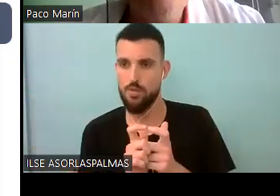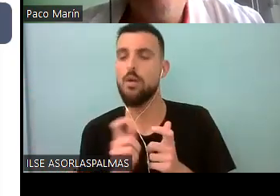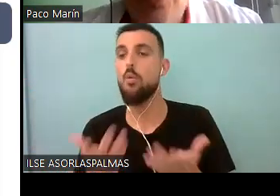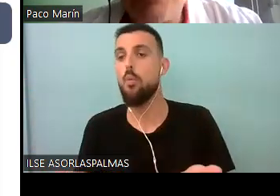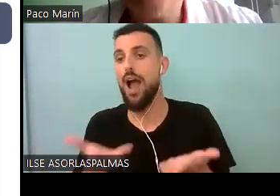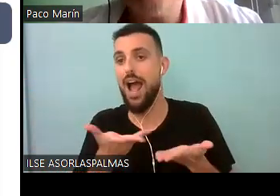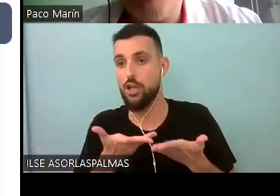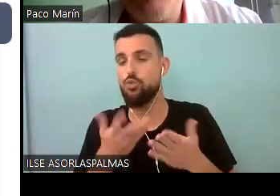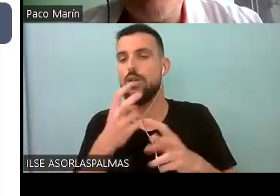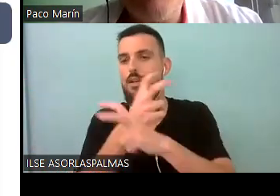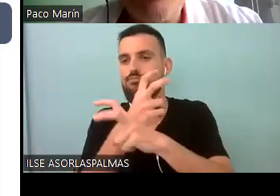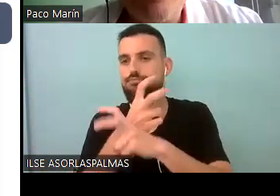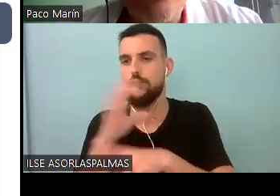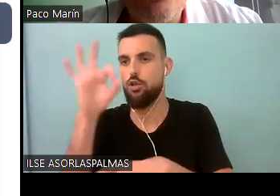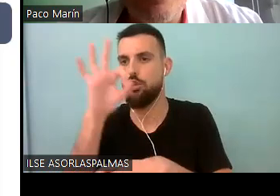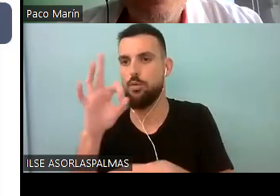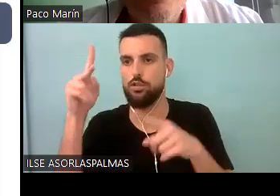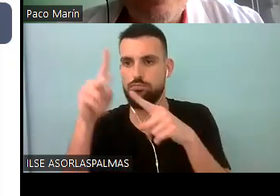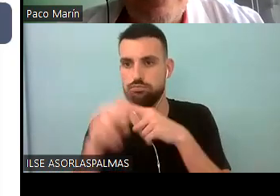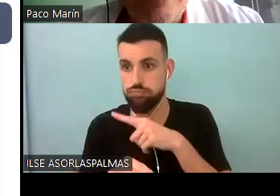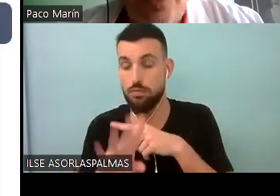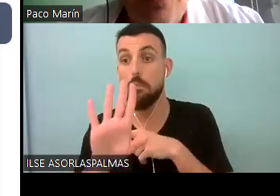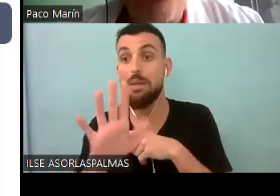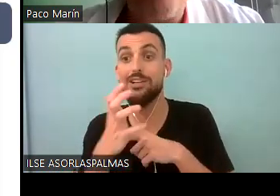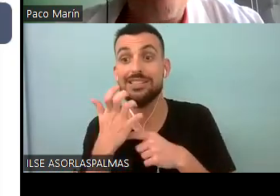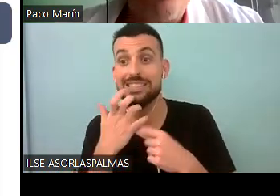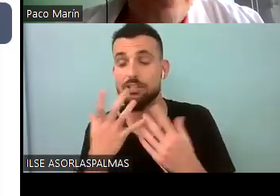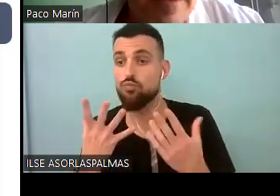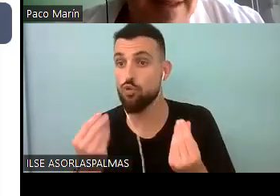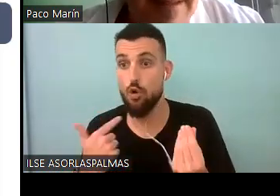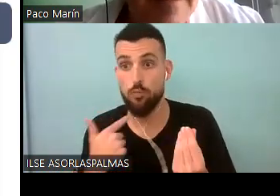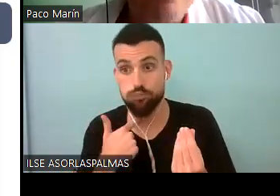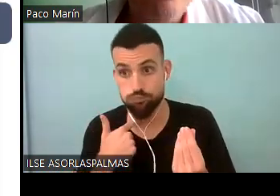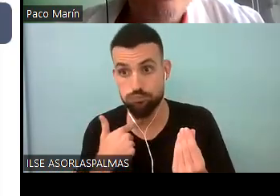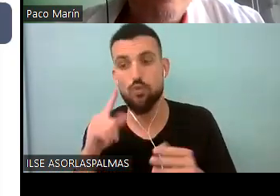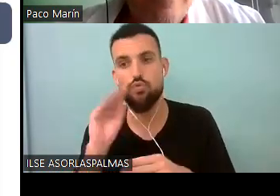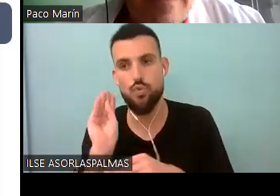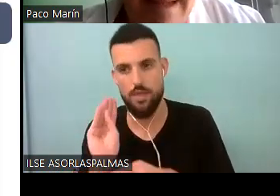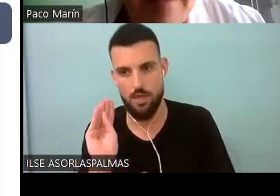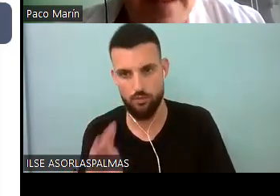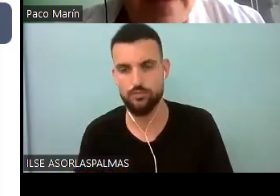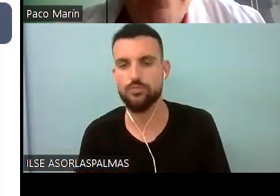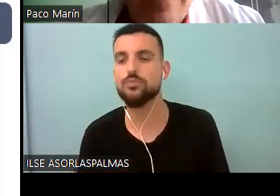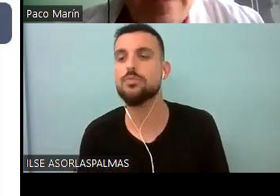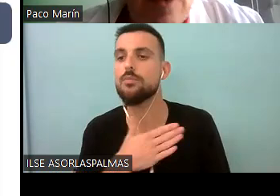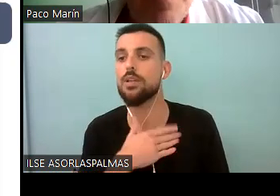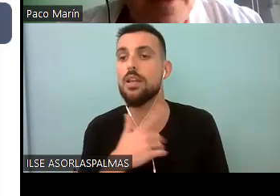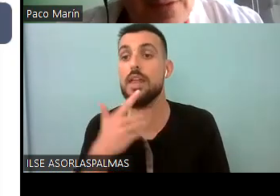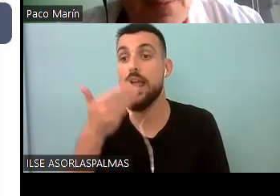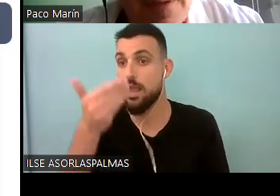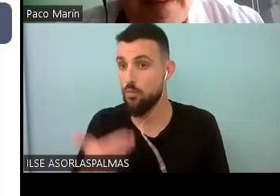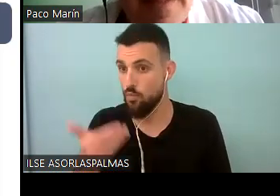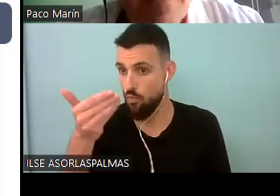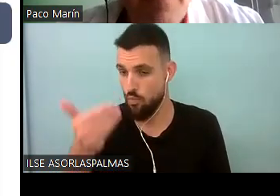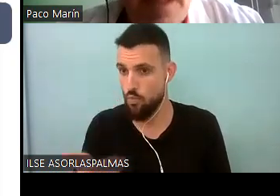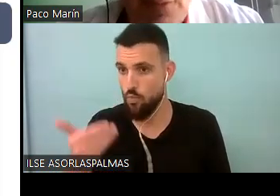ósea, por lo tanto pueden aumentar también el riesgo de osteoporosis. Es decir, es esencial esta compensación